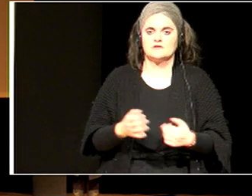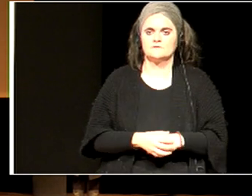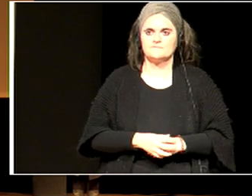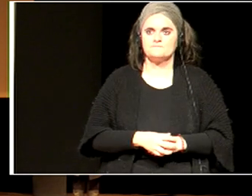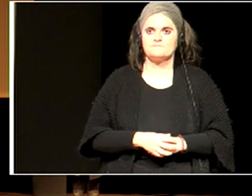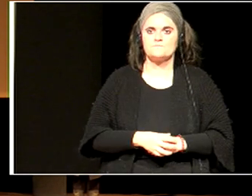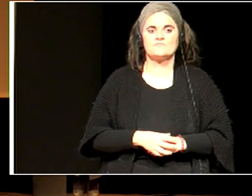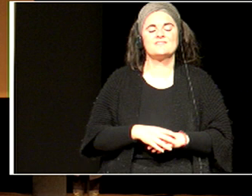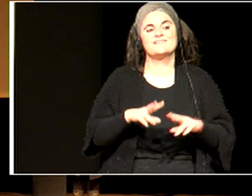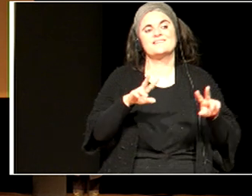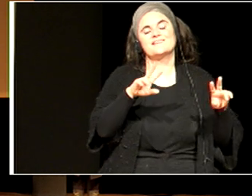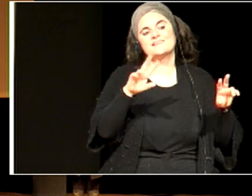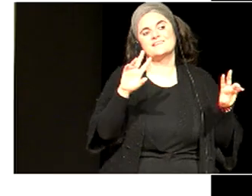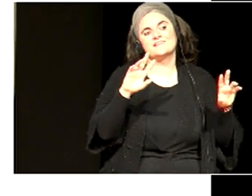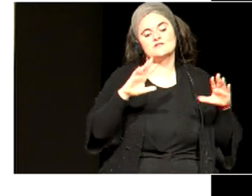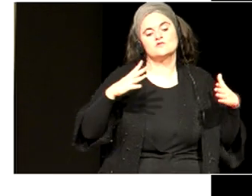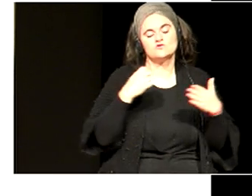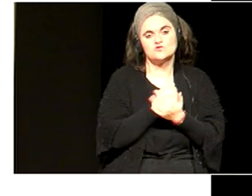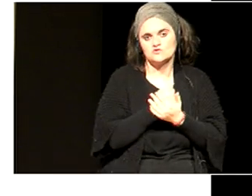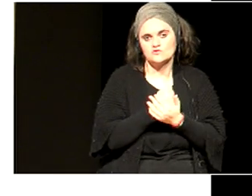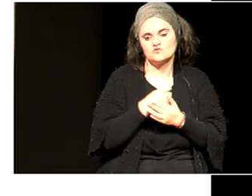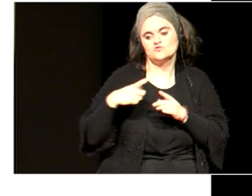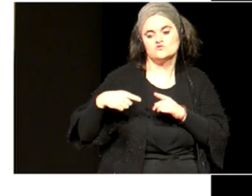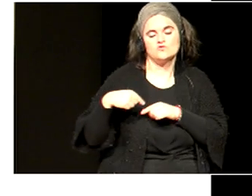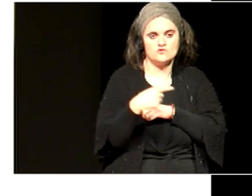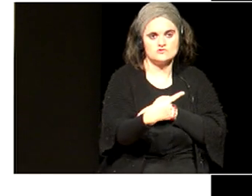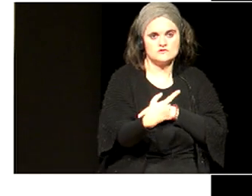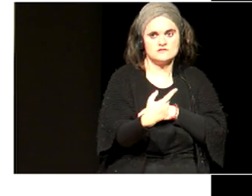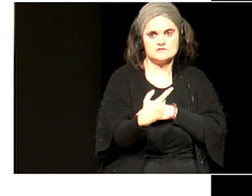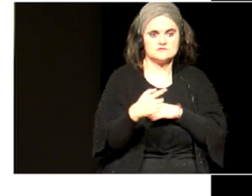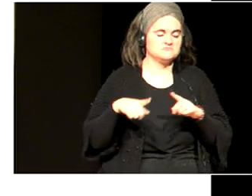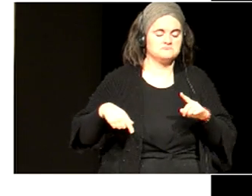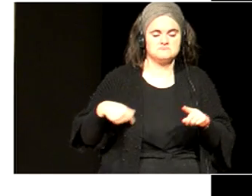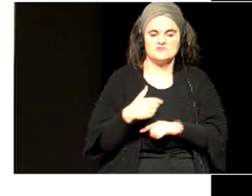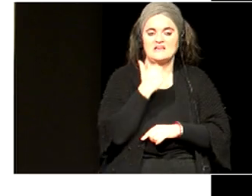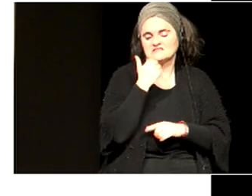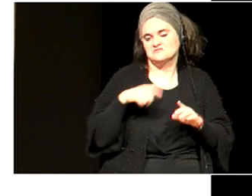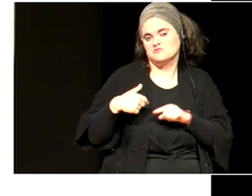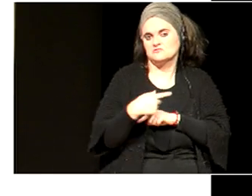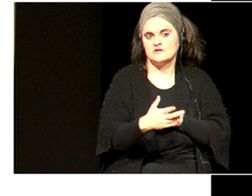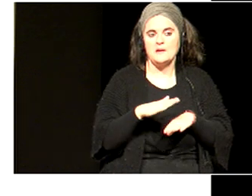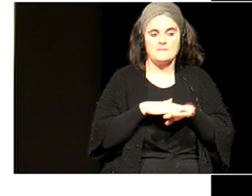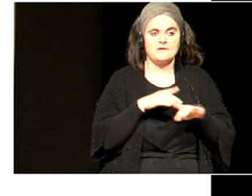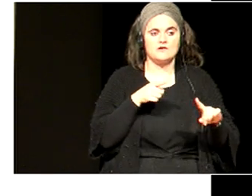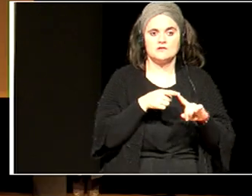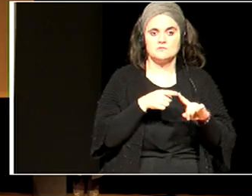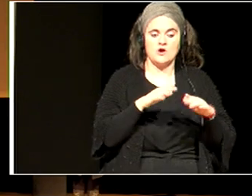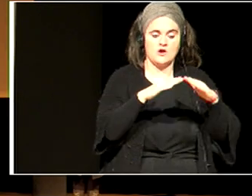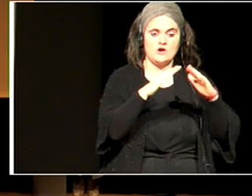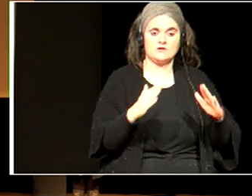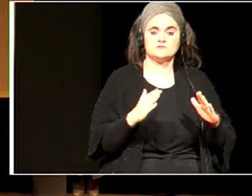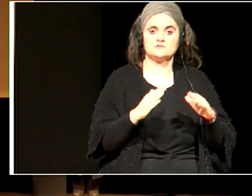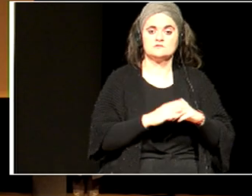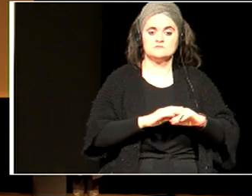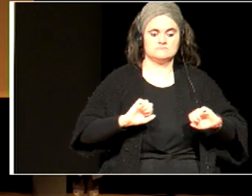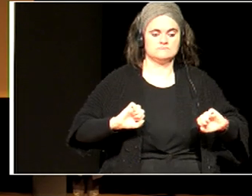de tareas necesita todo ser humano casi diariamente pro cotidianamente para tener una supervivencia